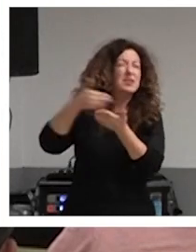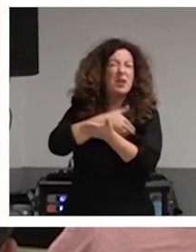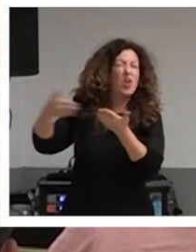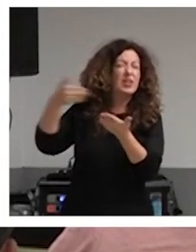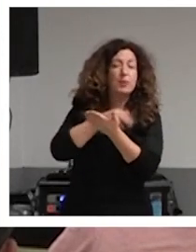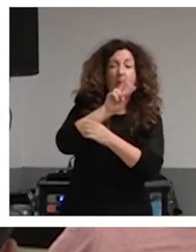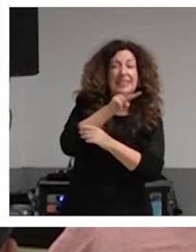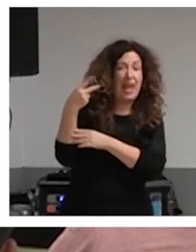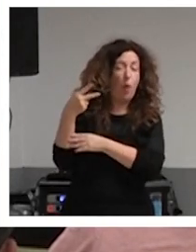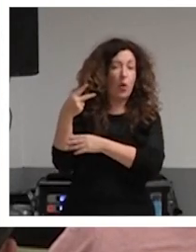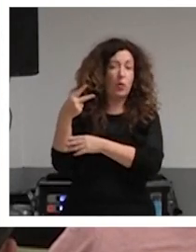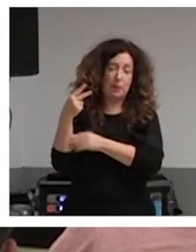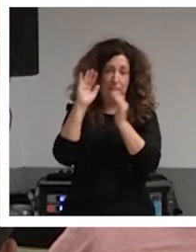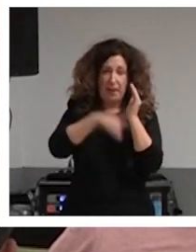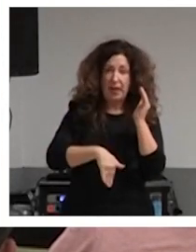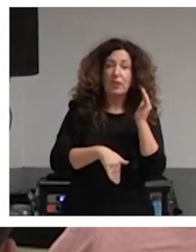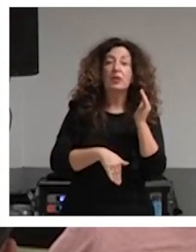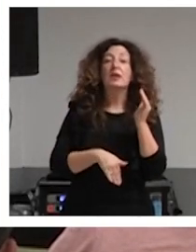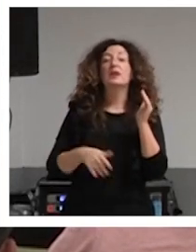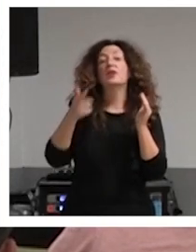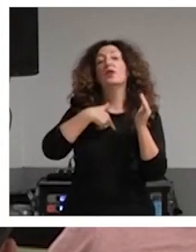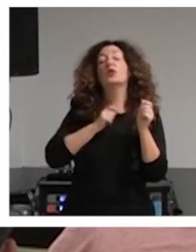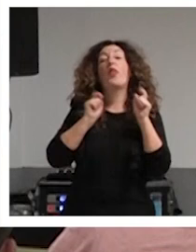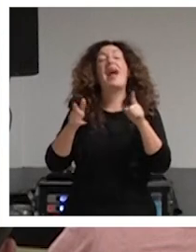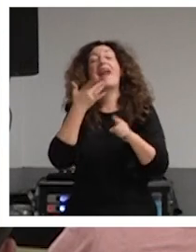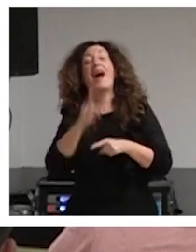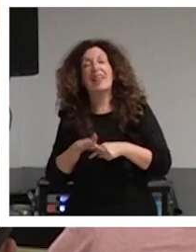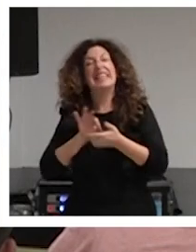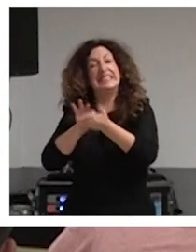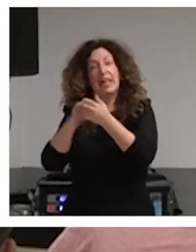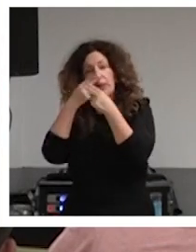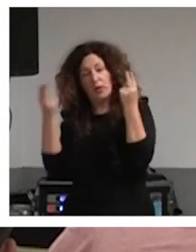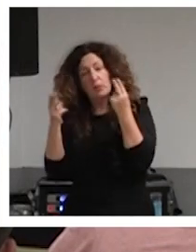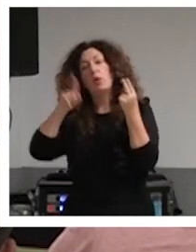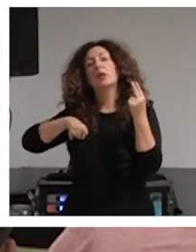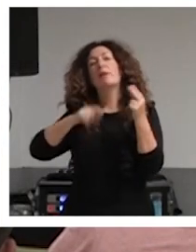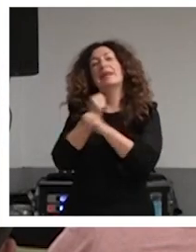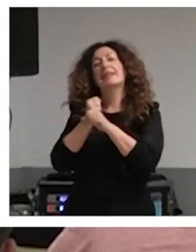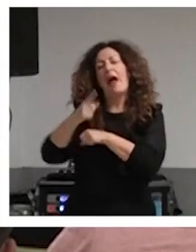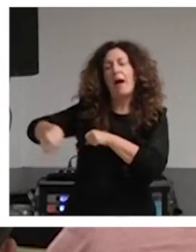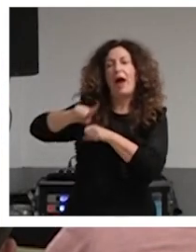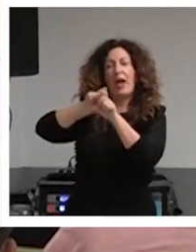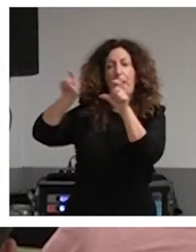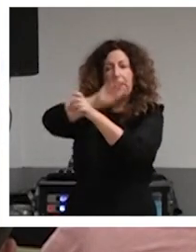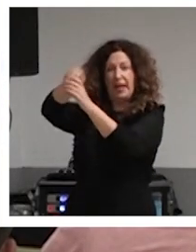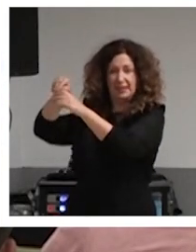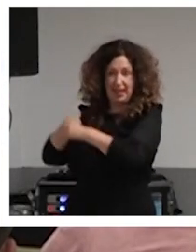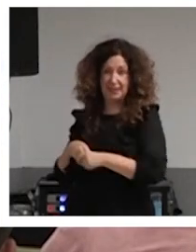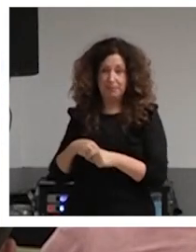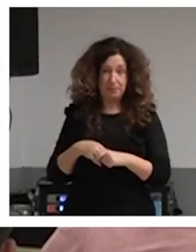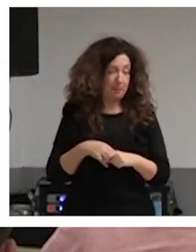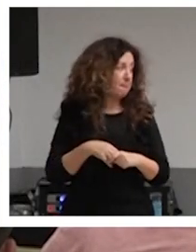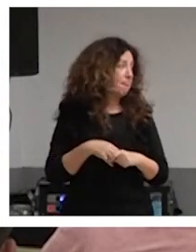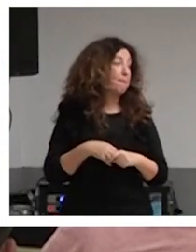euros y que se lo estamos dando tanto a los servicios públicos como a los trabajadores de las empresas el otro día ayer